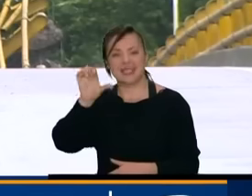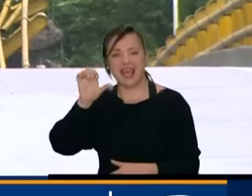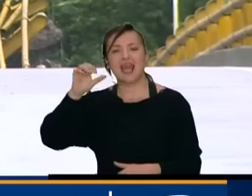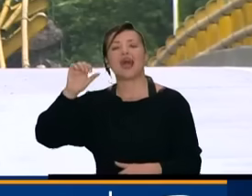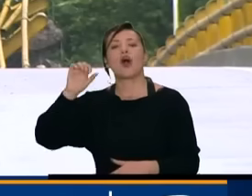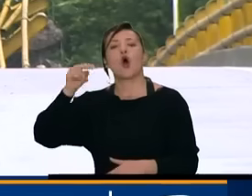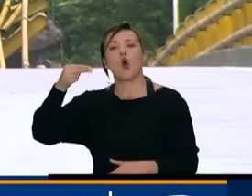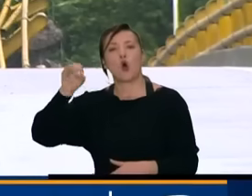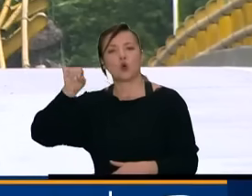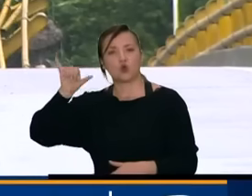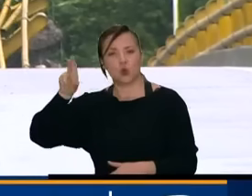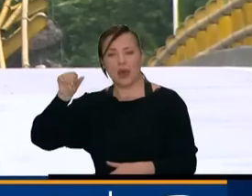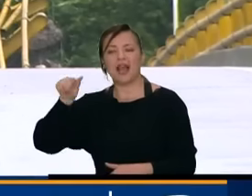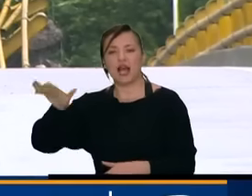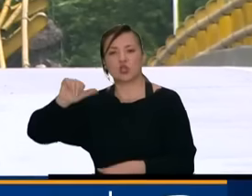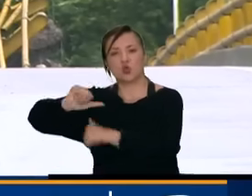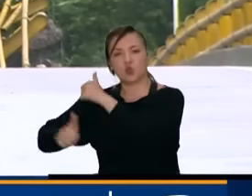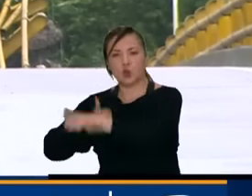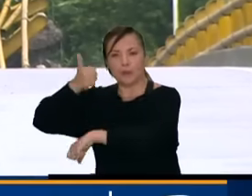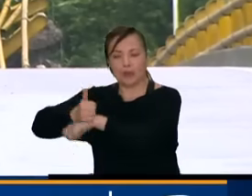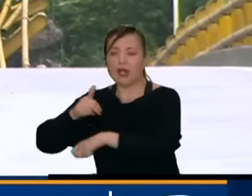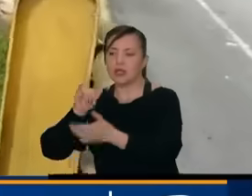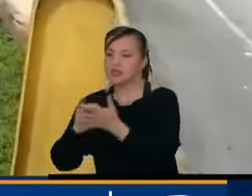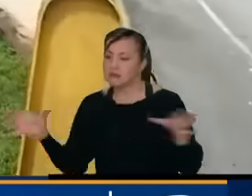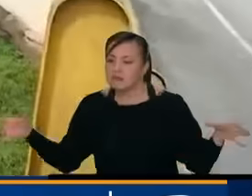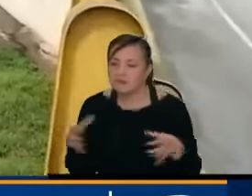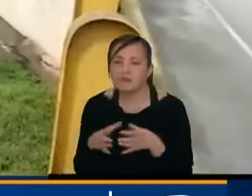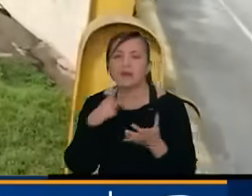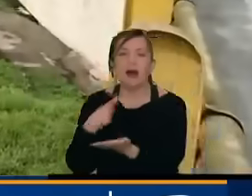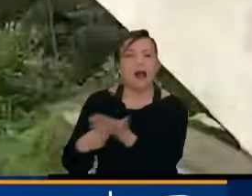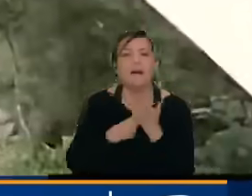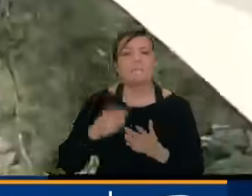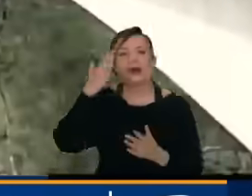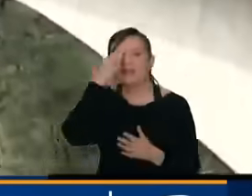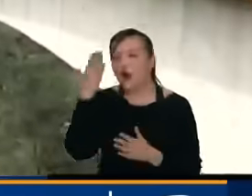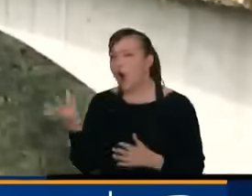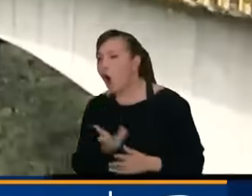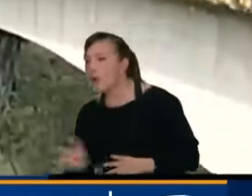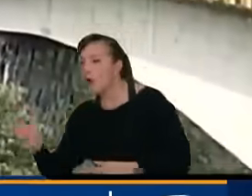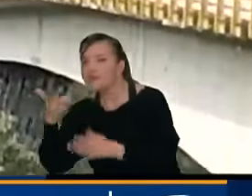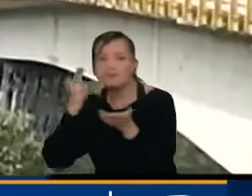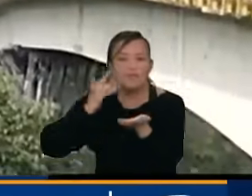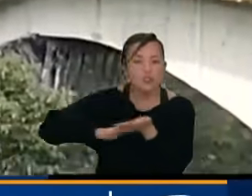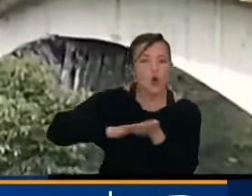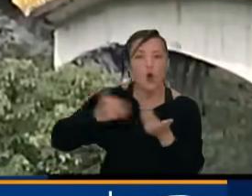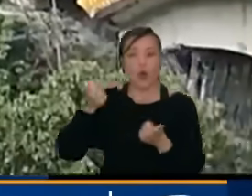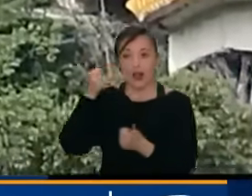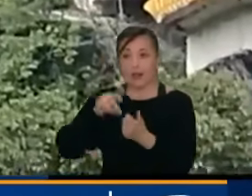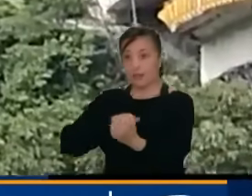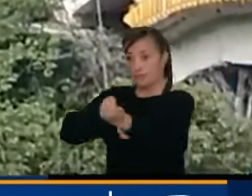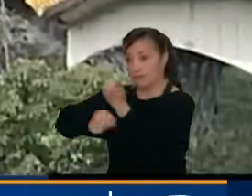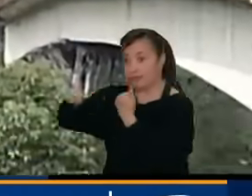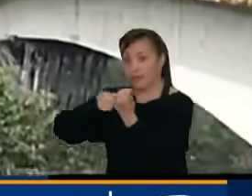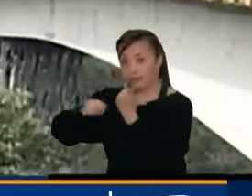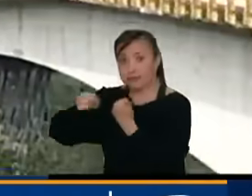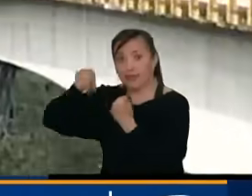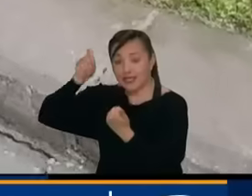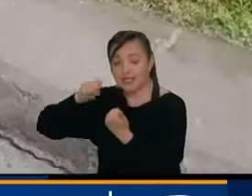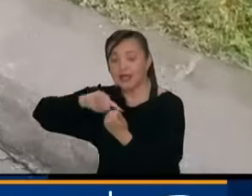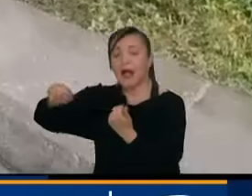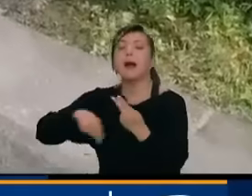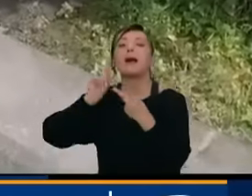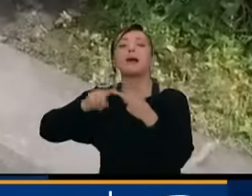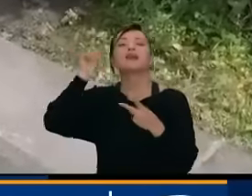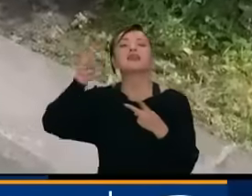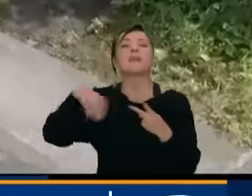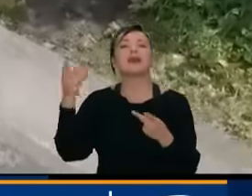haciendo presencia con el objetivo de terminar varias rutas importantes en materia de movilidad, pero segundo, en materia de